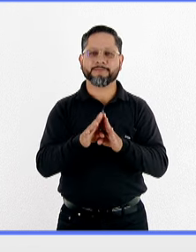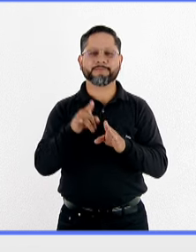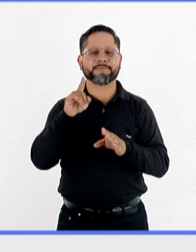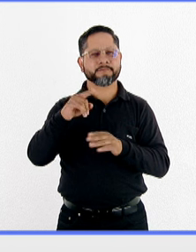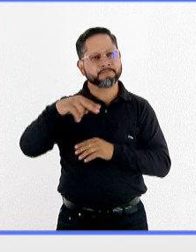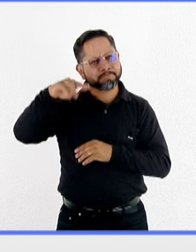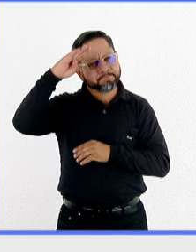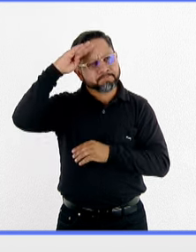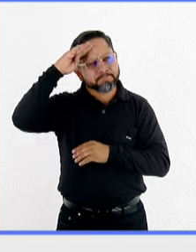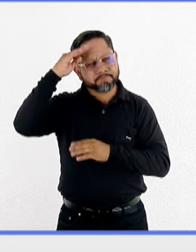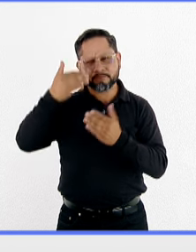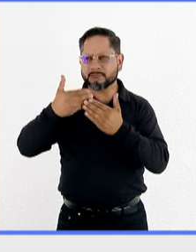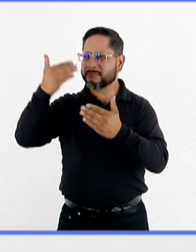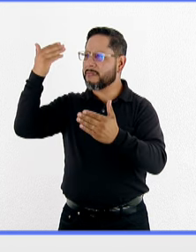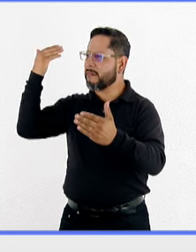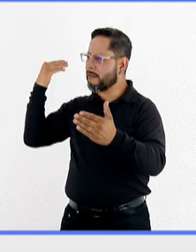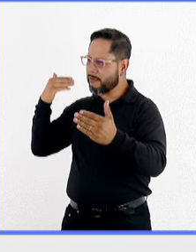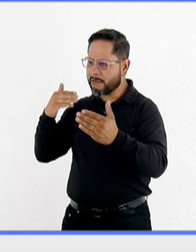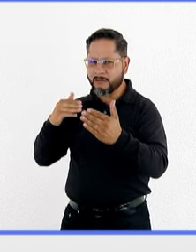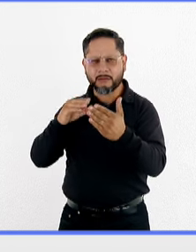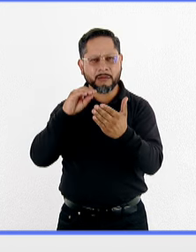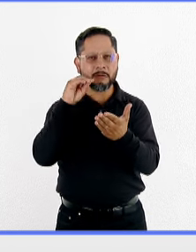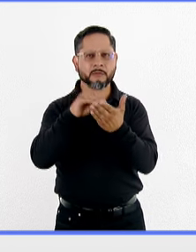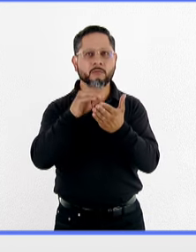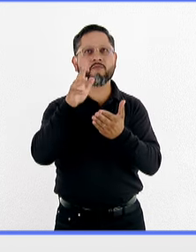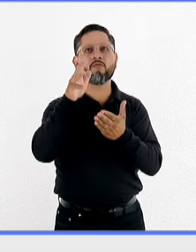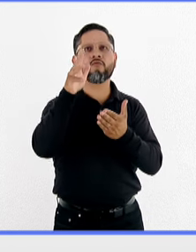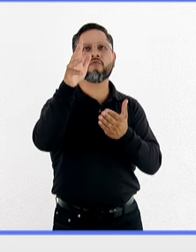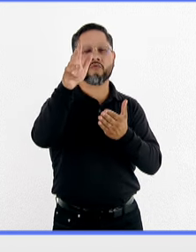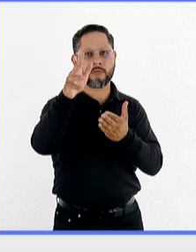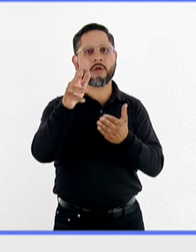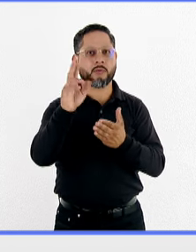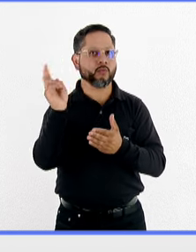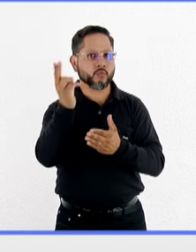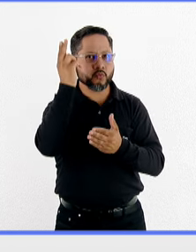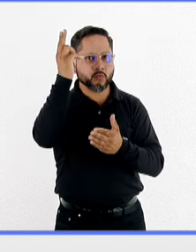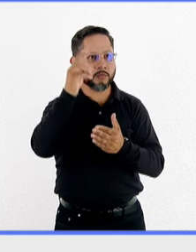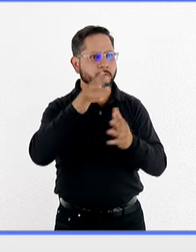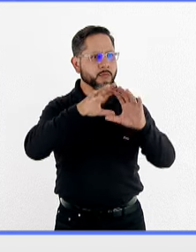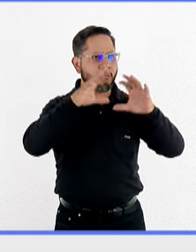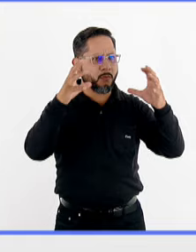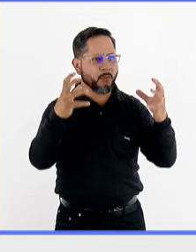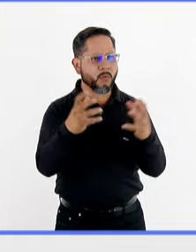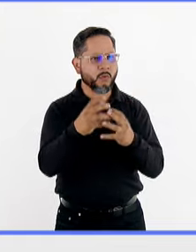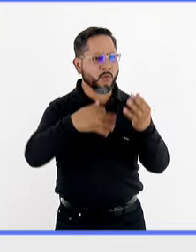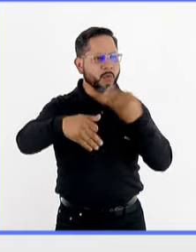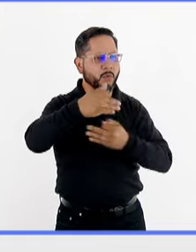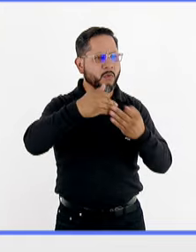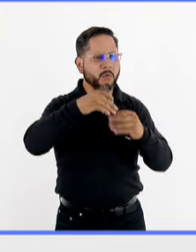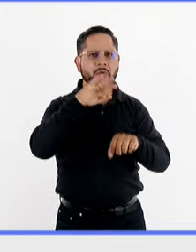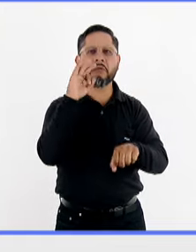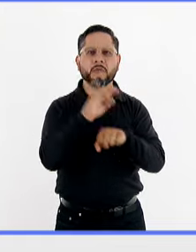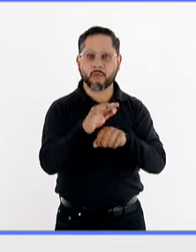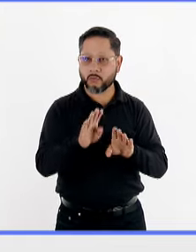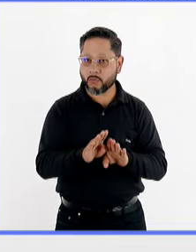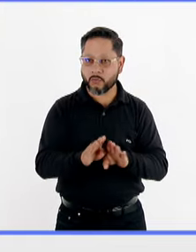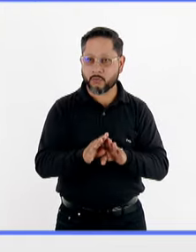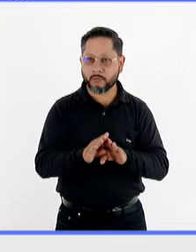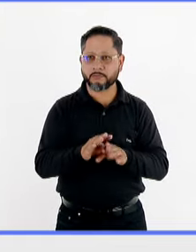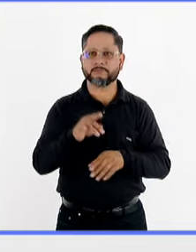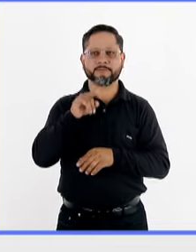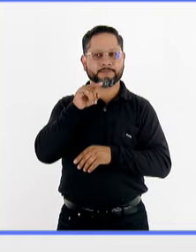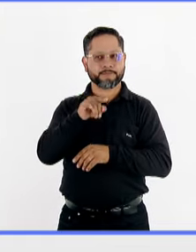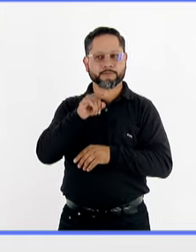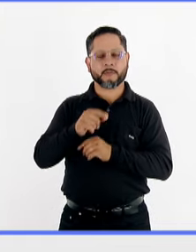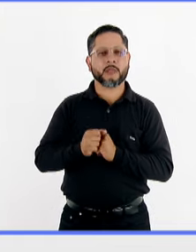reflexiona sobre el futuro de las instituciones de educación superior y su impacto en las sociedades. Coral Bracho, Mariana Enríquez